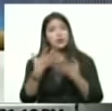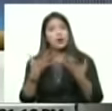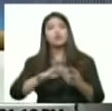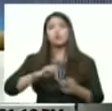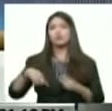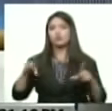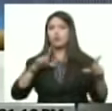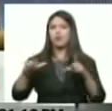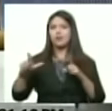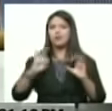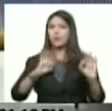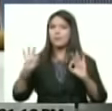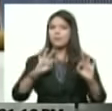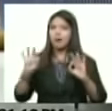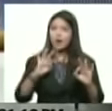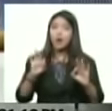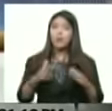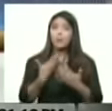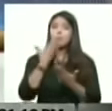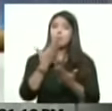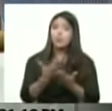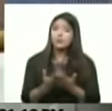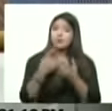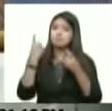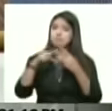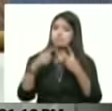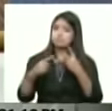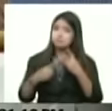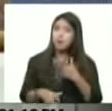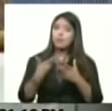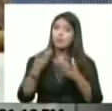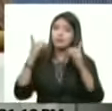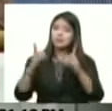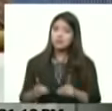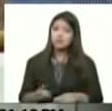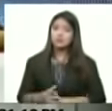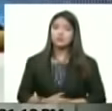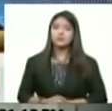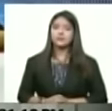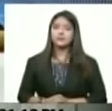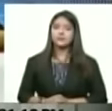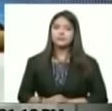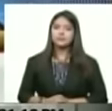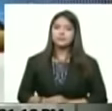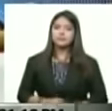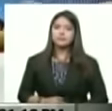preparados para proponer elementos para tomar decisiones.